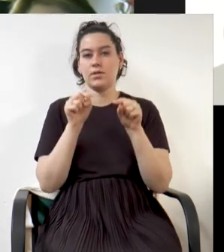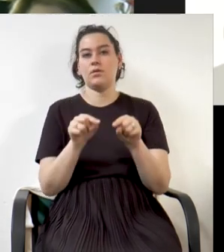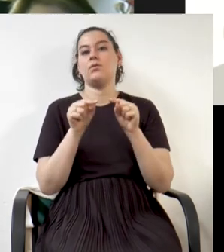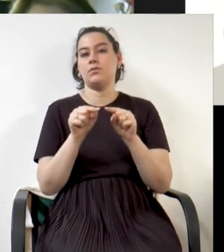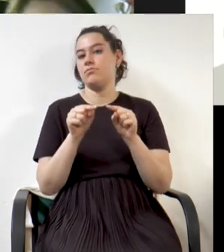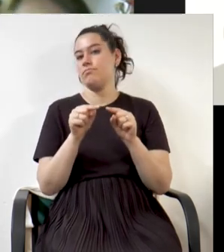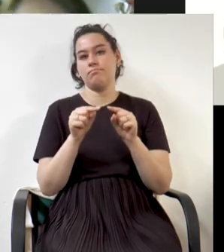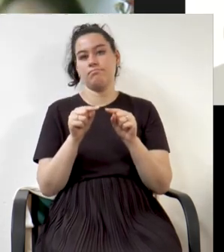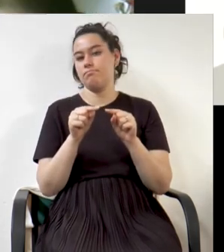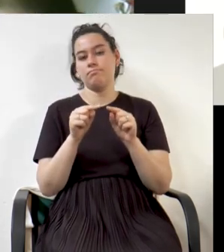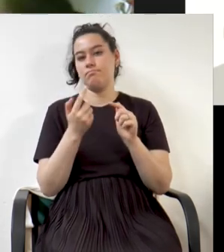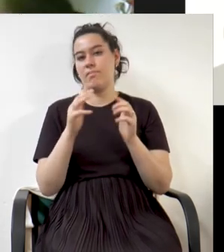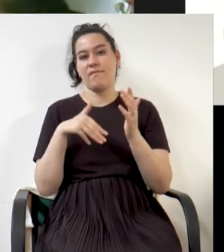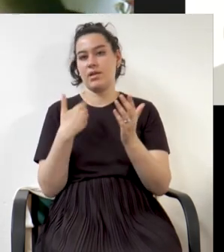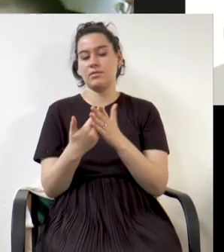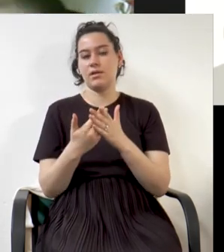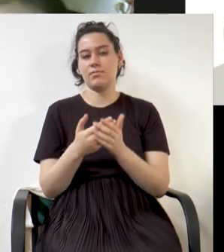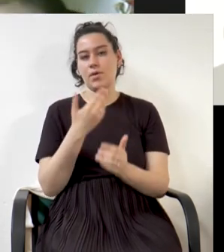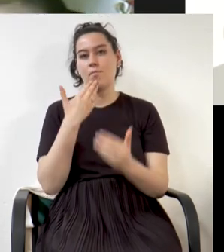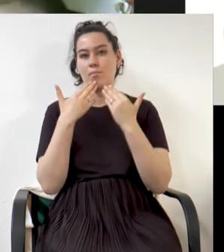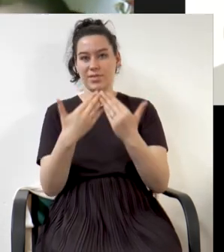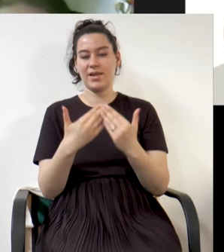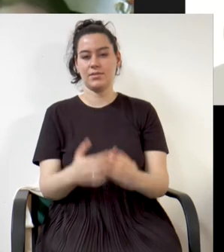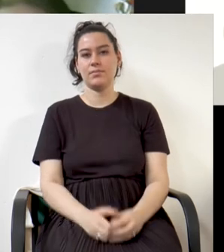esto no dura en el tiempo. ¿Tá? Muchas gracias.